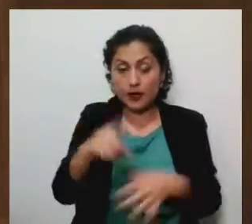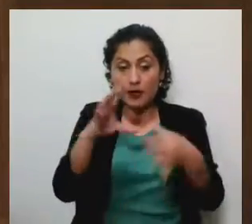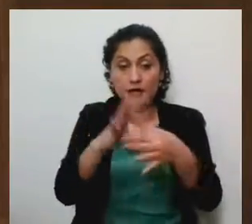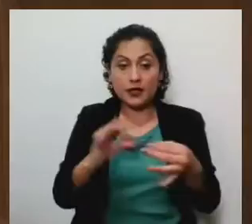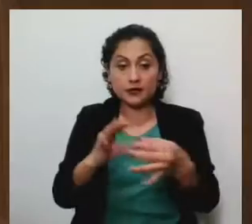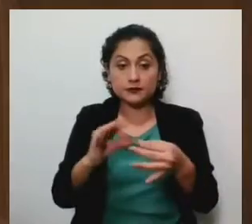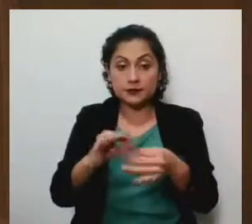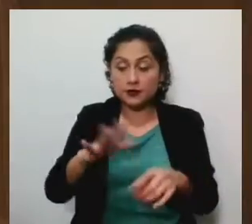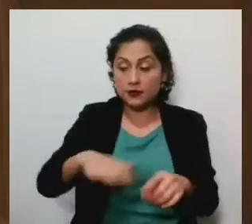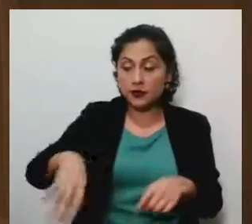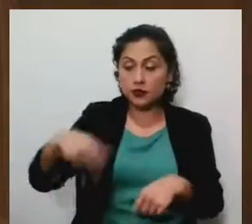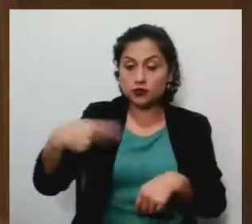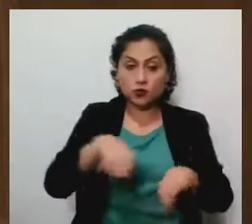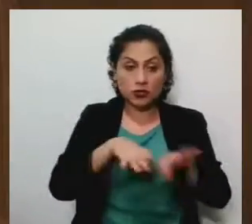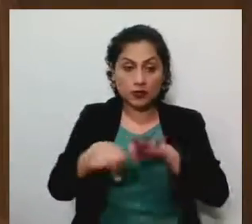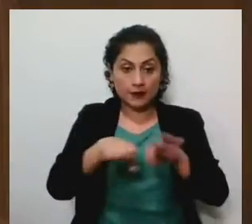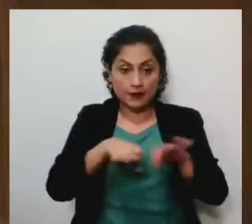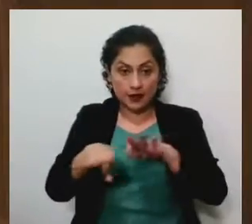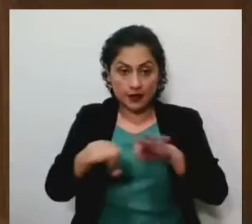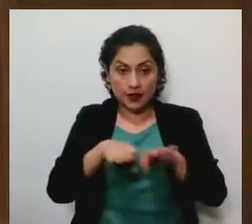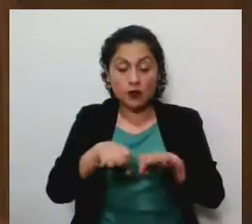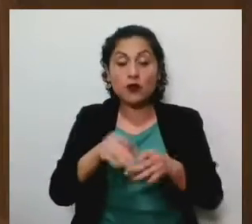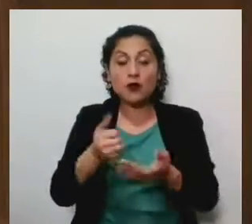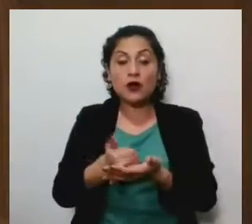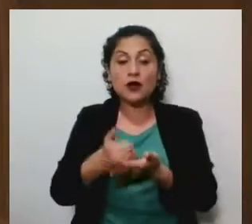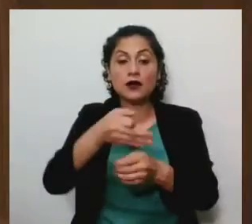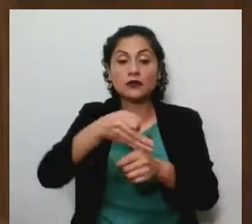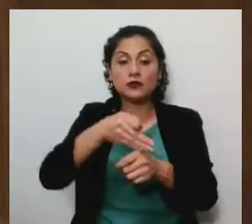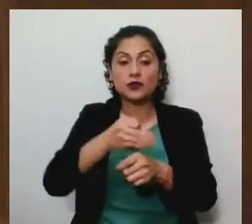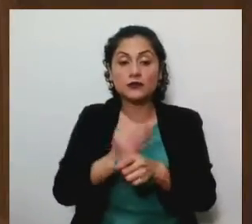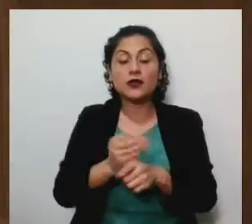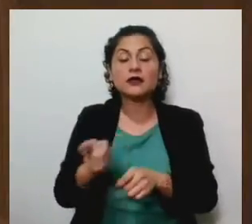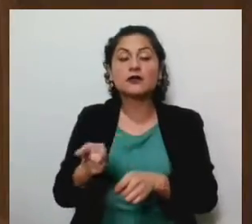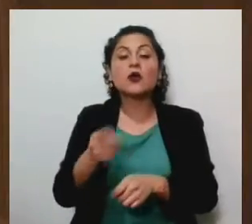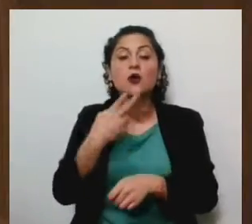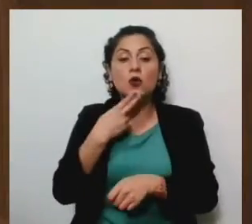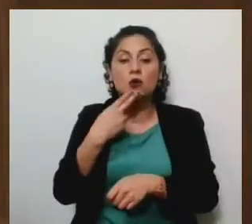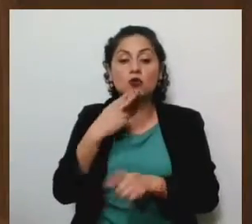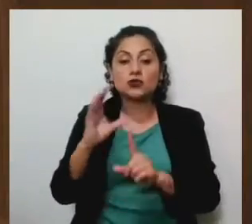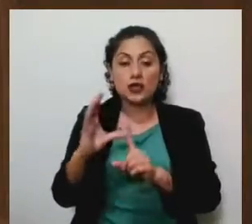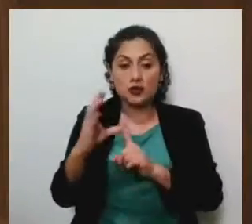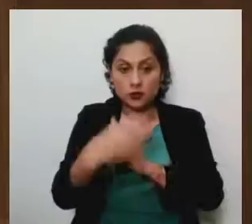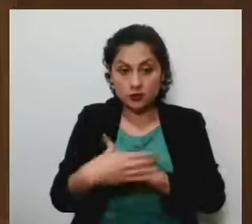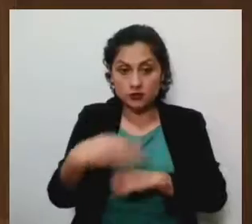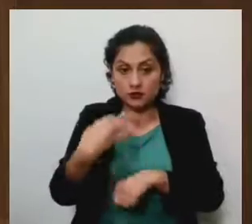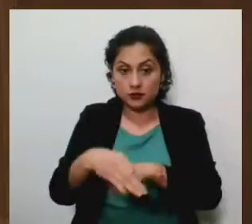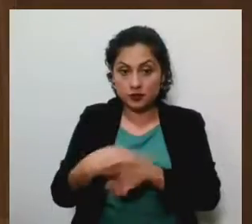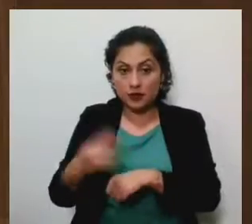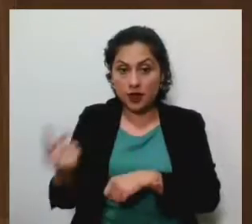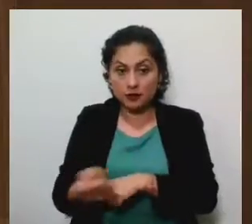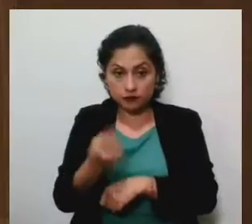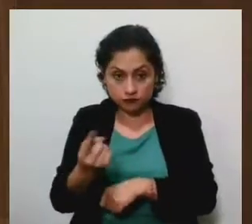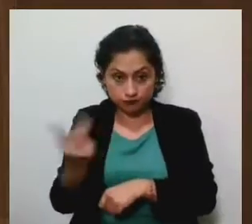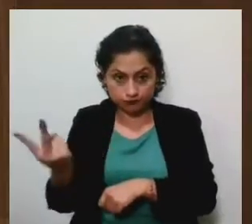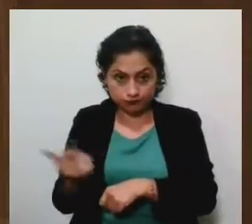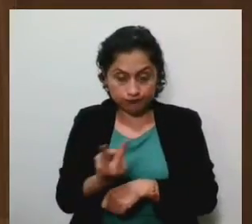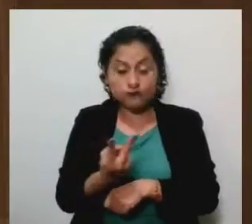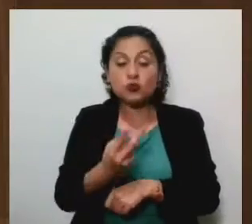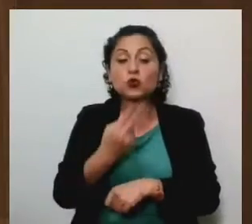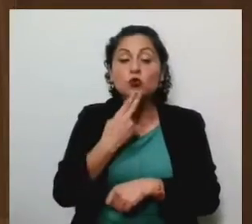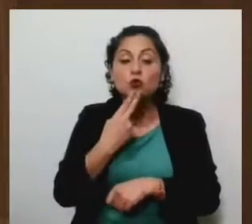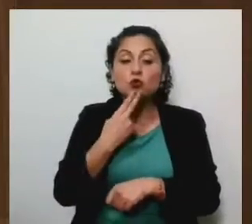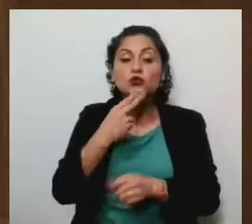públicas, el ayuntamiento se auxiliará de las comisiones permanentes y transitorias del ayuntamiento. Se modifican y adicionan diversas